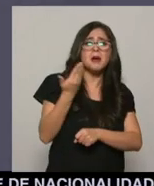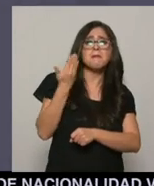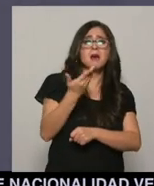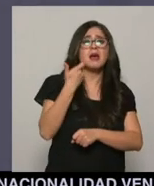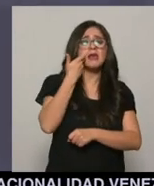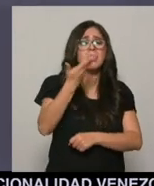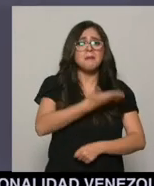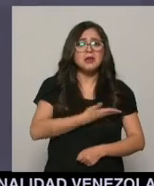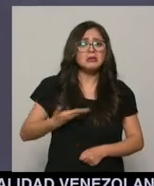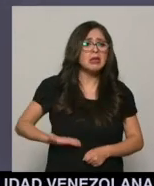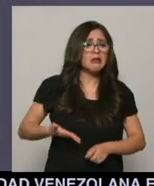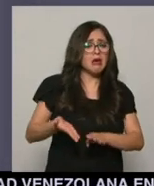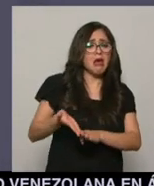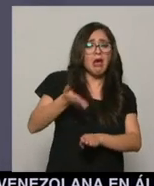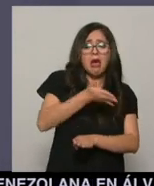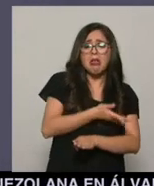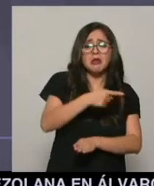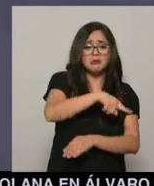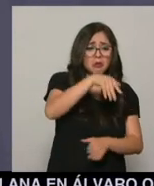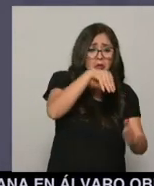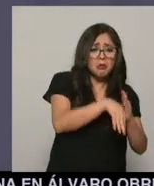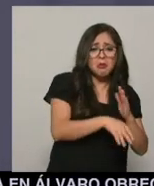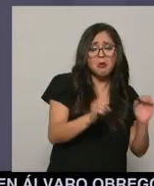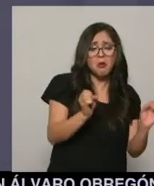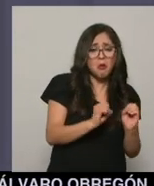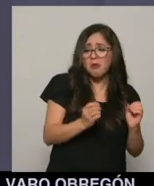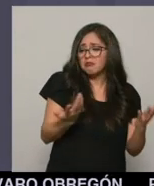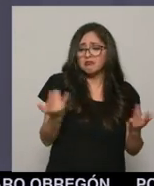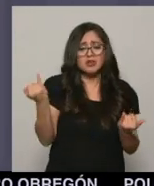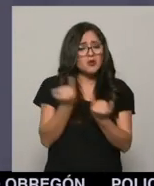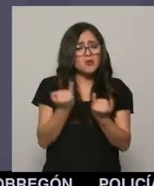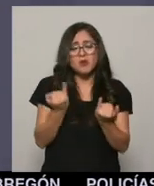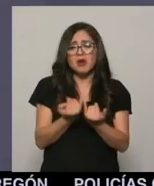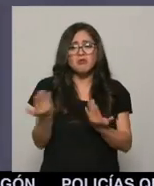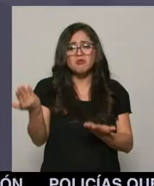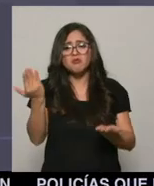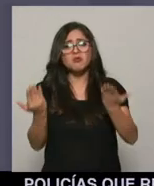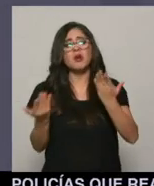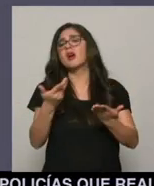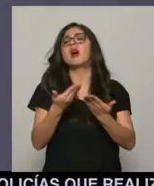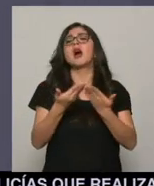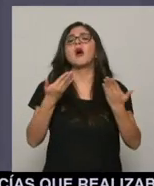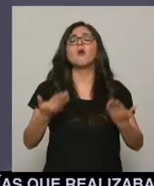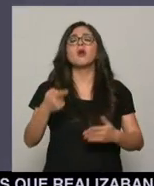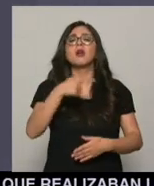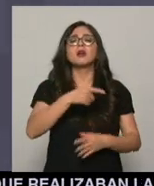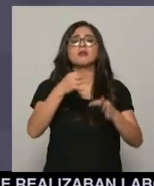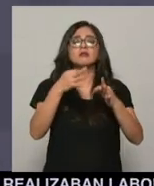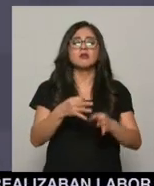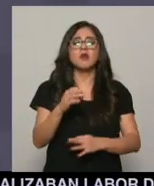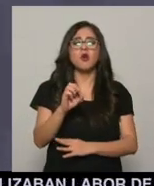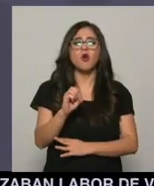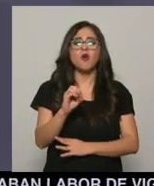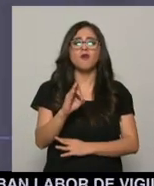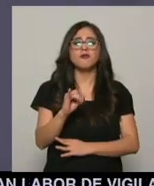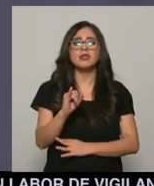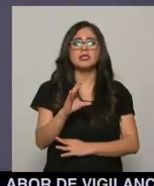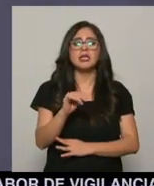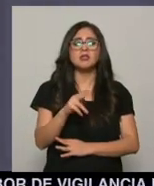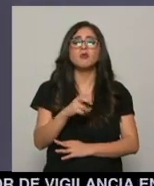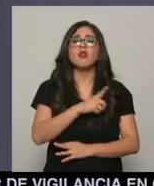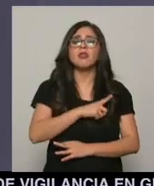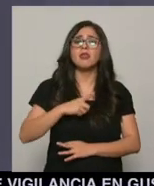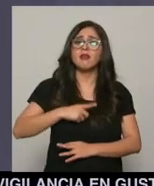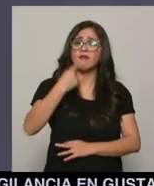al contrario, él como un personaje importante de la oposición política y ahora como parte del oficialismo, debiera tener el mínimo